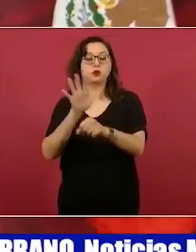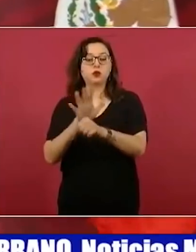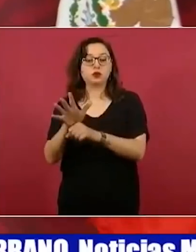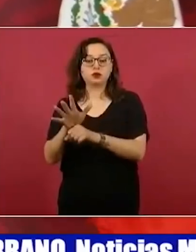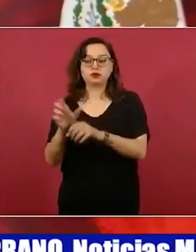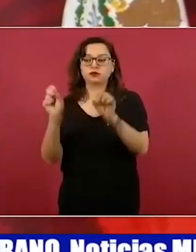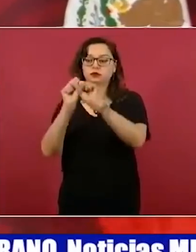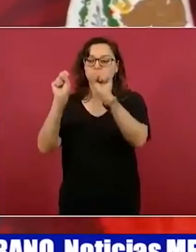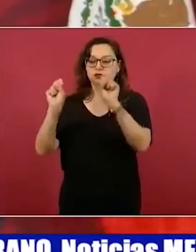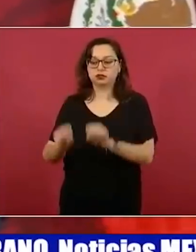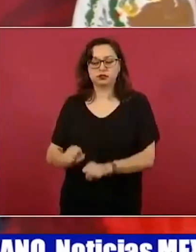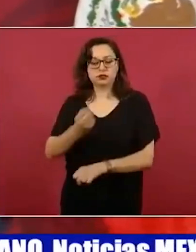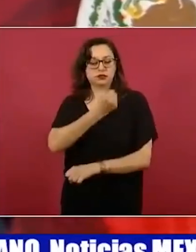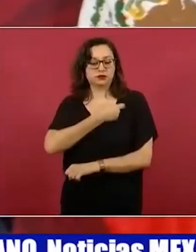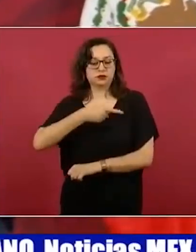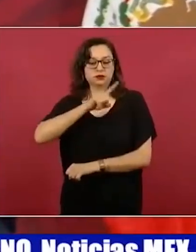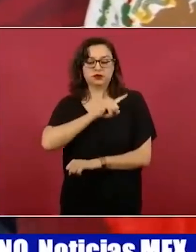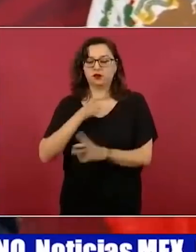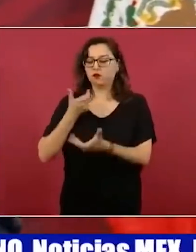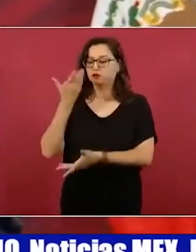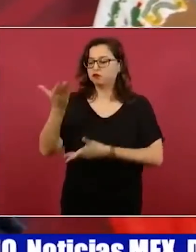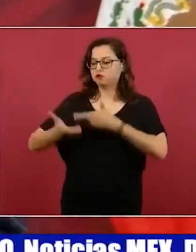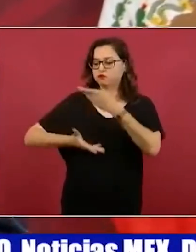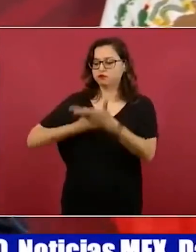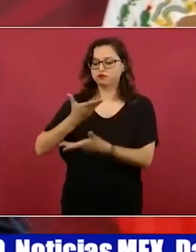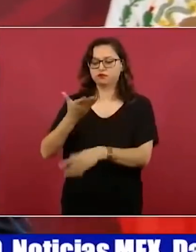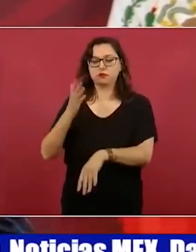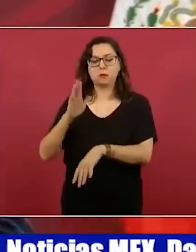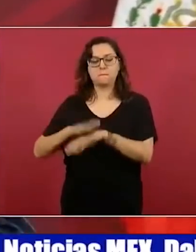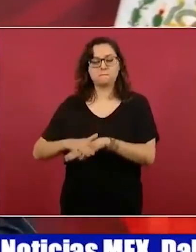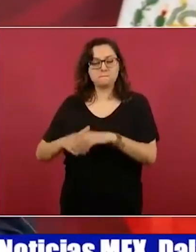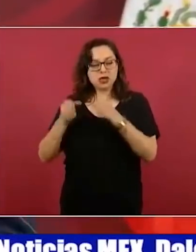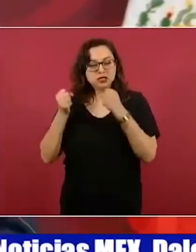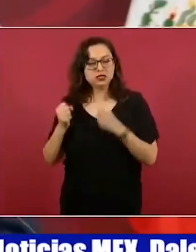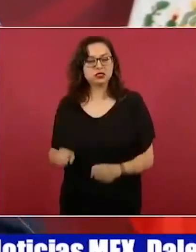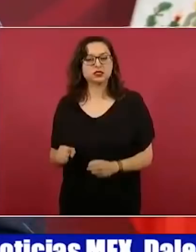Bueno, tenemos las declaraciones del presidente, compañeros.